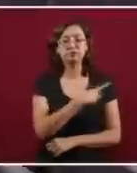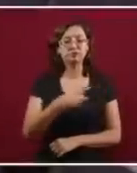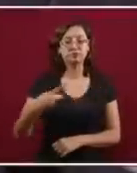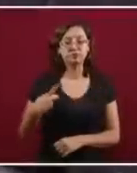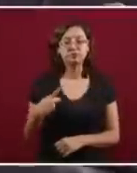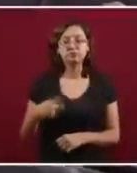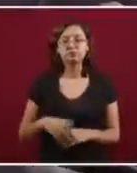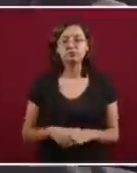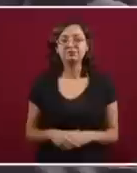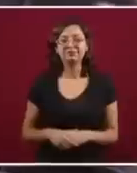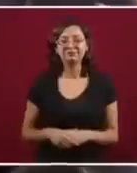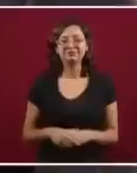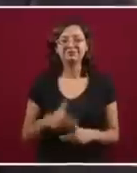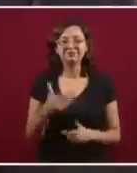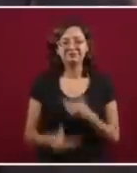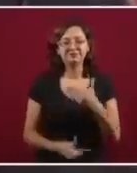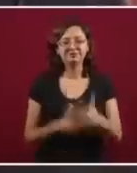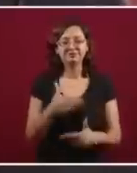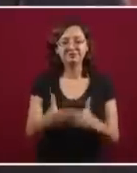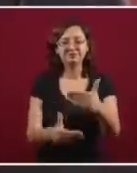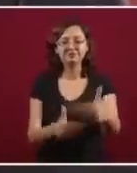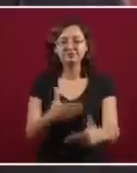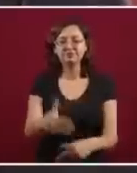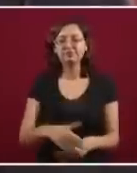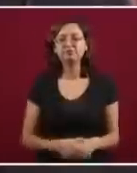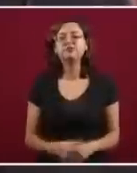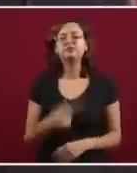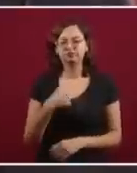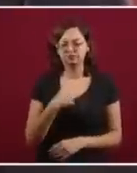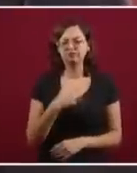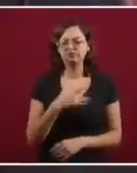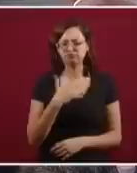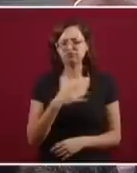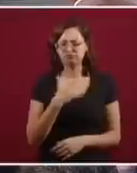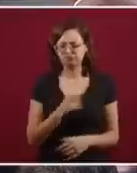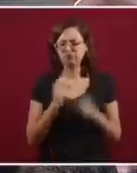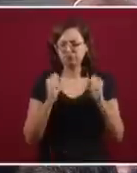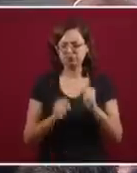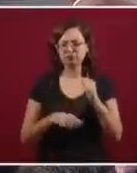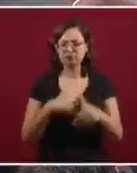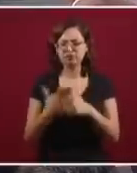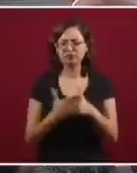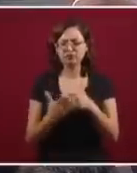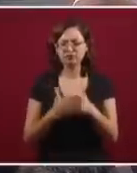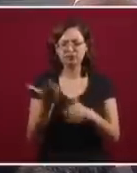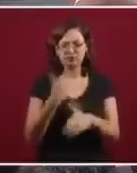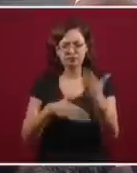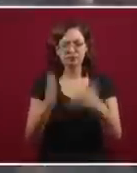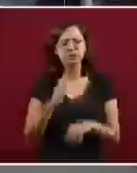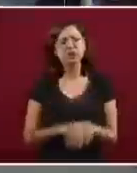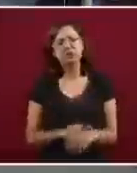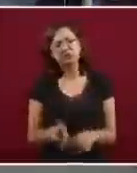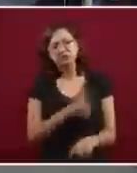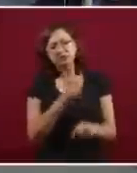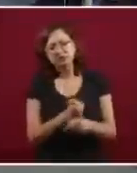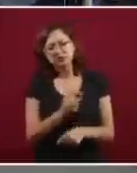y vamos a ir avanzando yo les aseguro que va a ver buenos resultados una segunda pregunta presidente en otros países